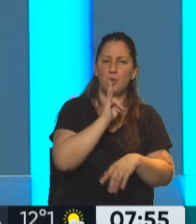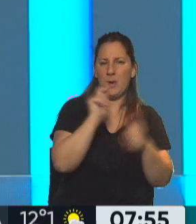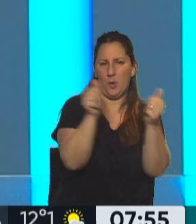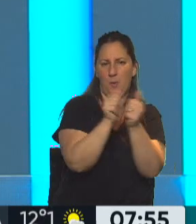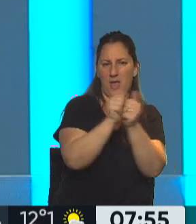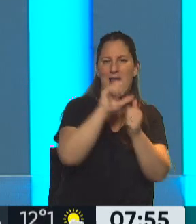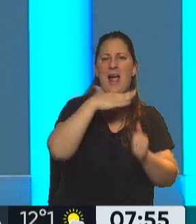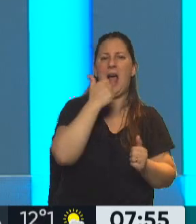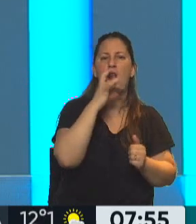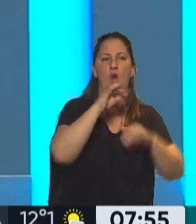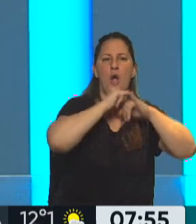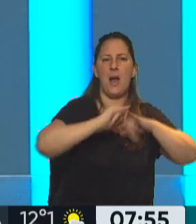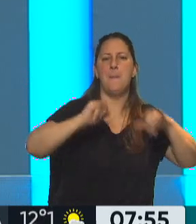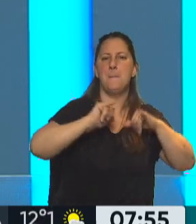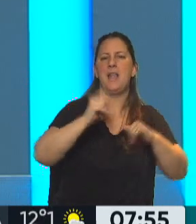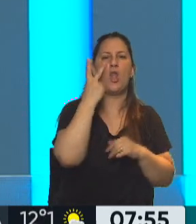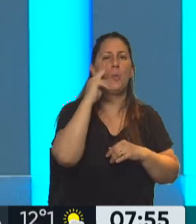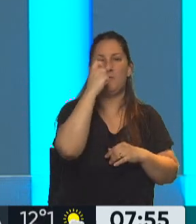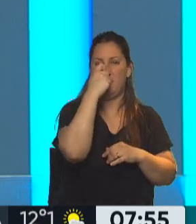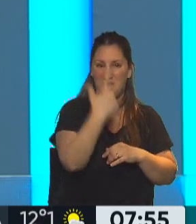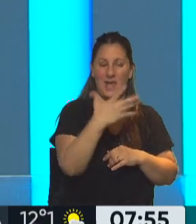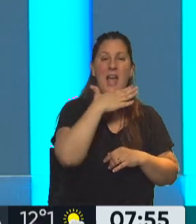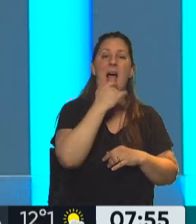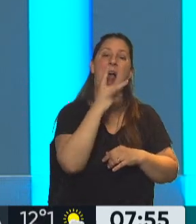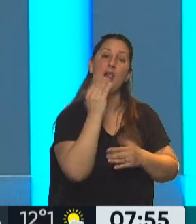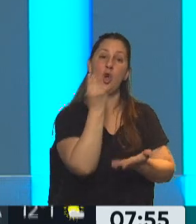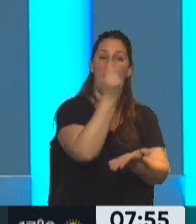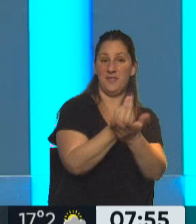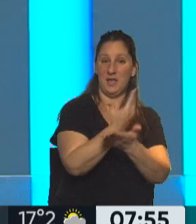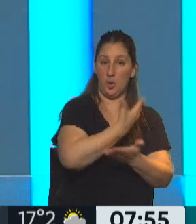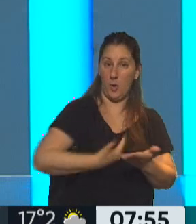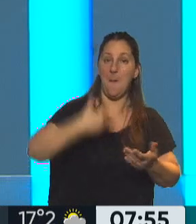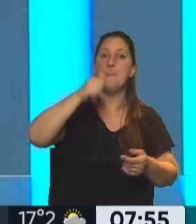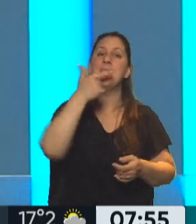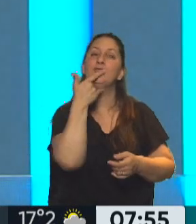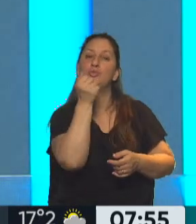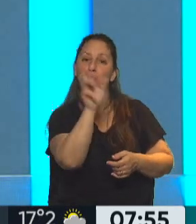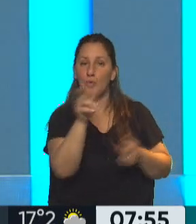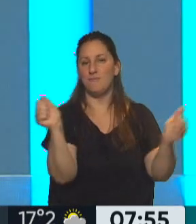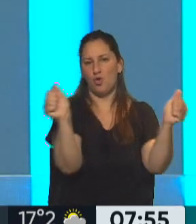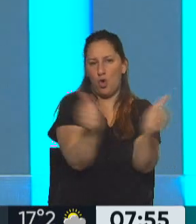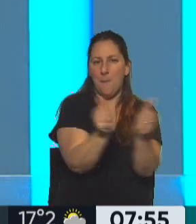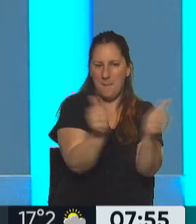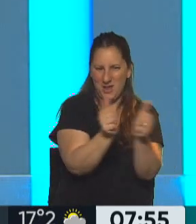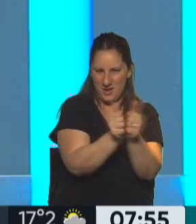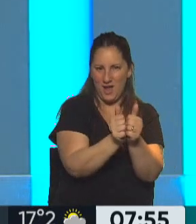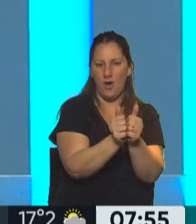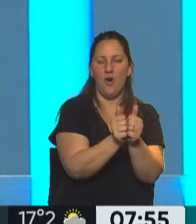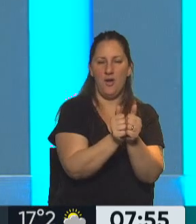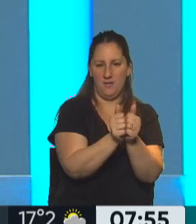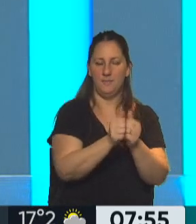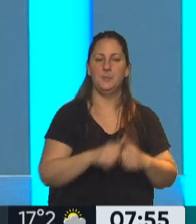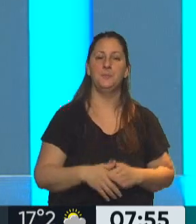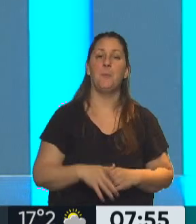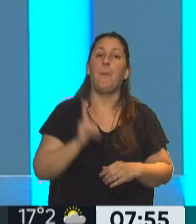en bueno la campaña 2023 jaldo como candidato a gobernador y mansur acompañándolo como compañero valga la redundancia